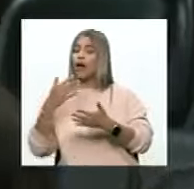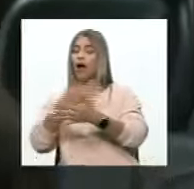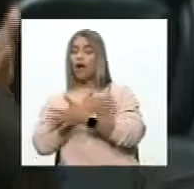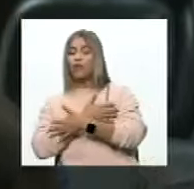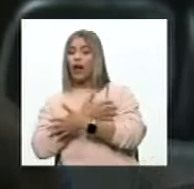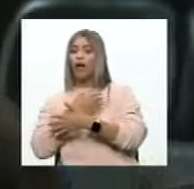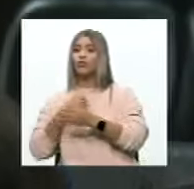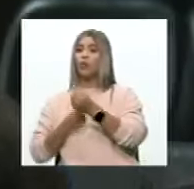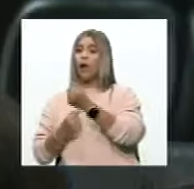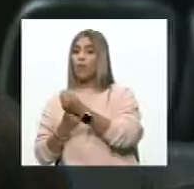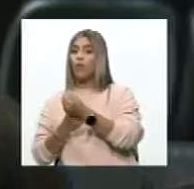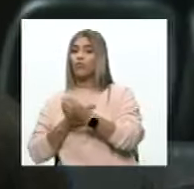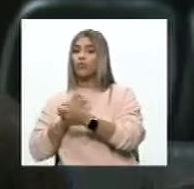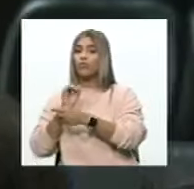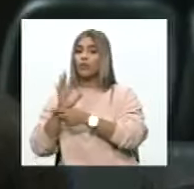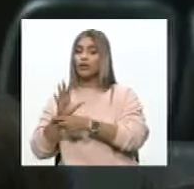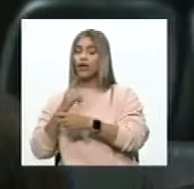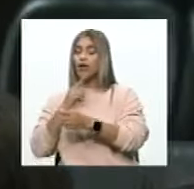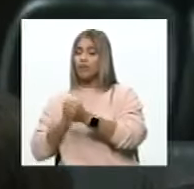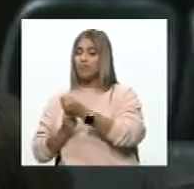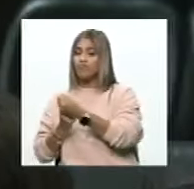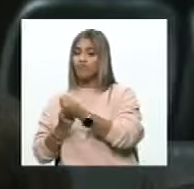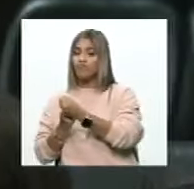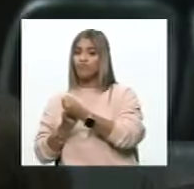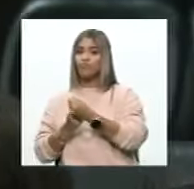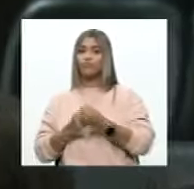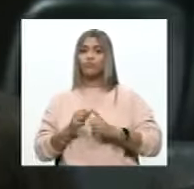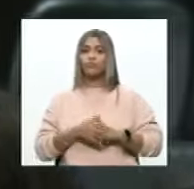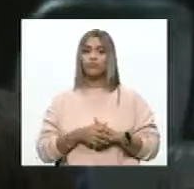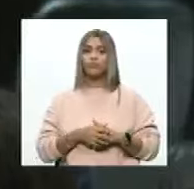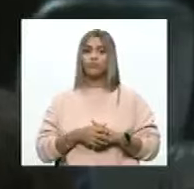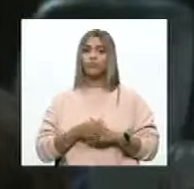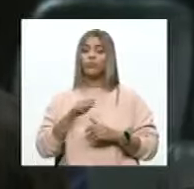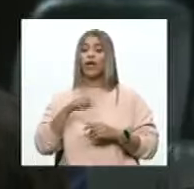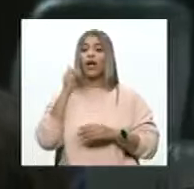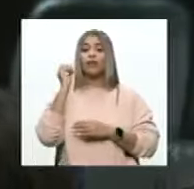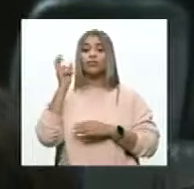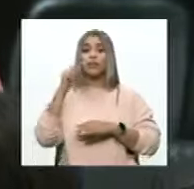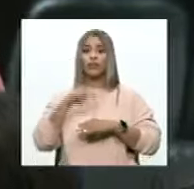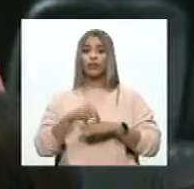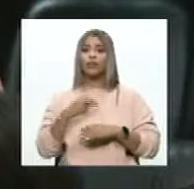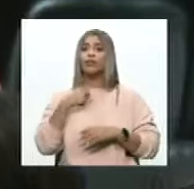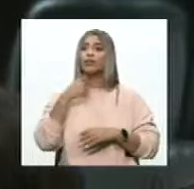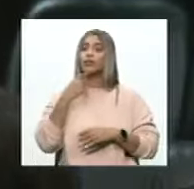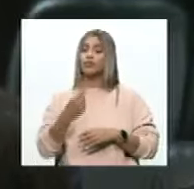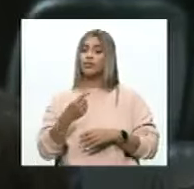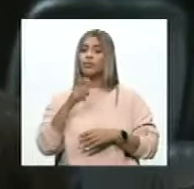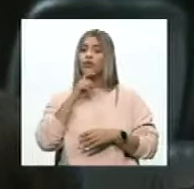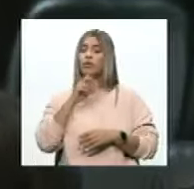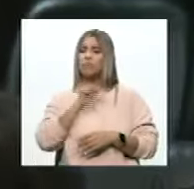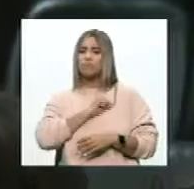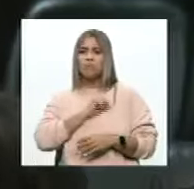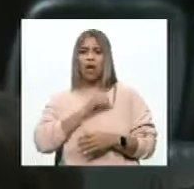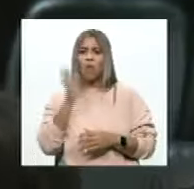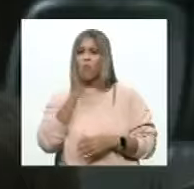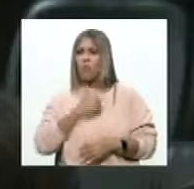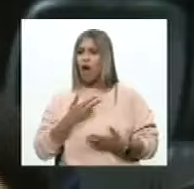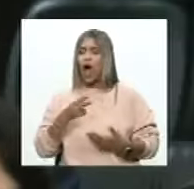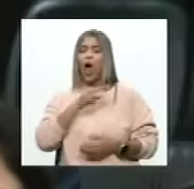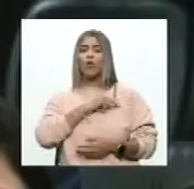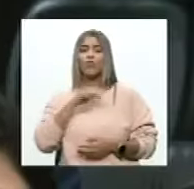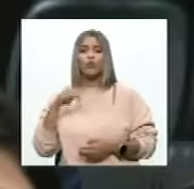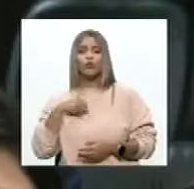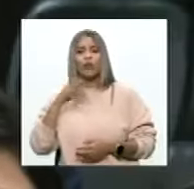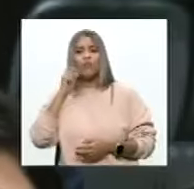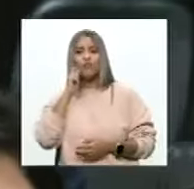abrazo y su mensaje de lealtad, Caperucita, desde la Asamblea Nacional decimos: ¿quién dijo miedo? Nosotras y